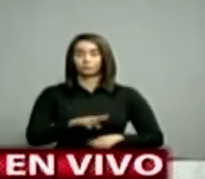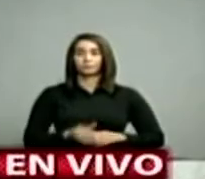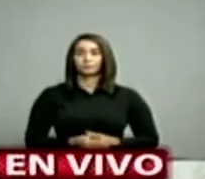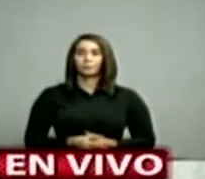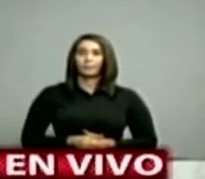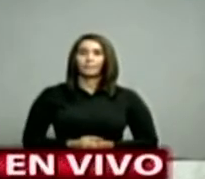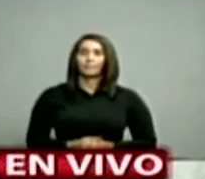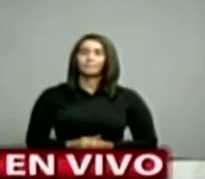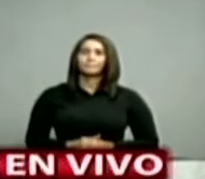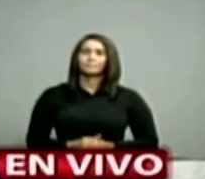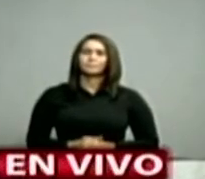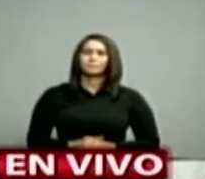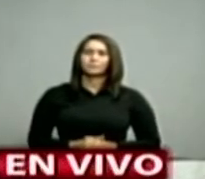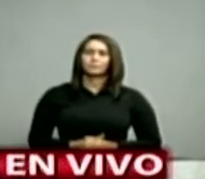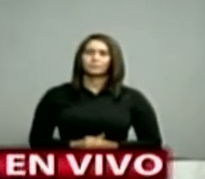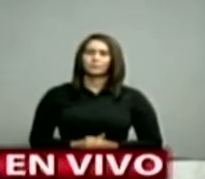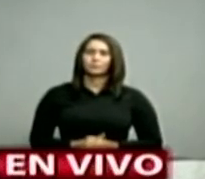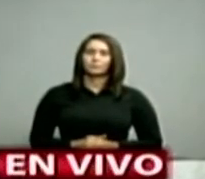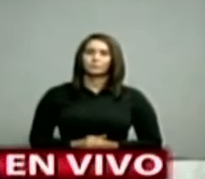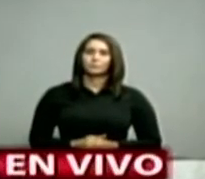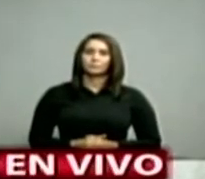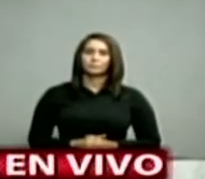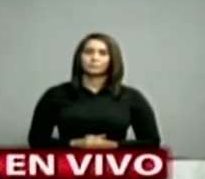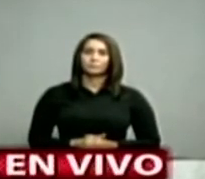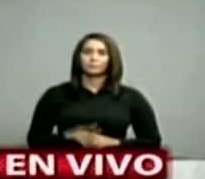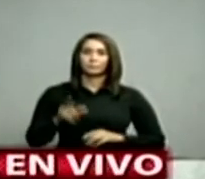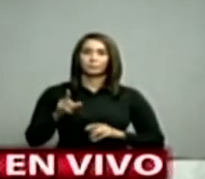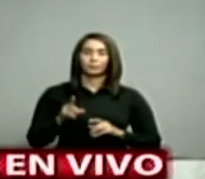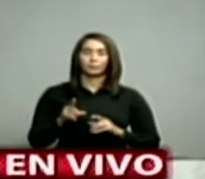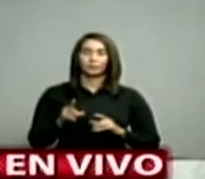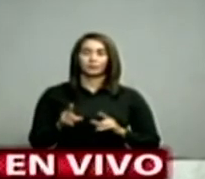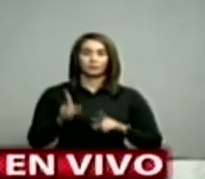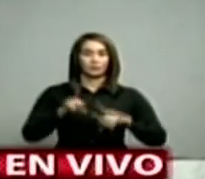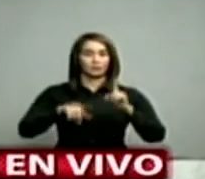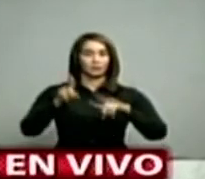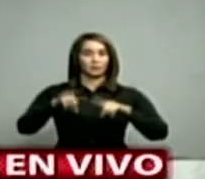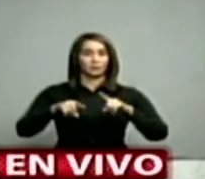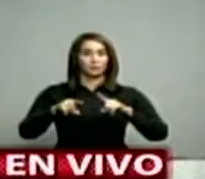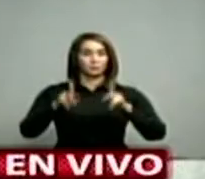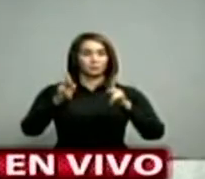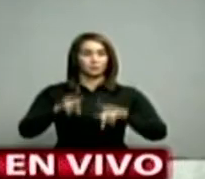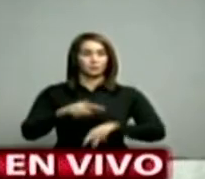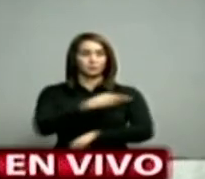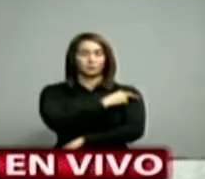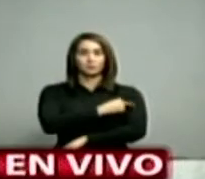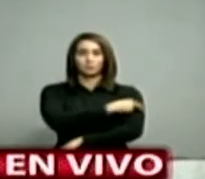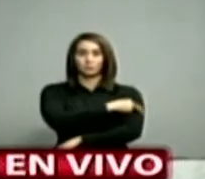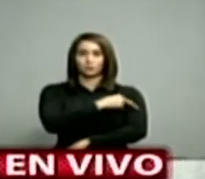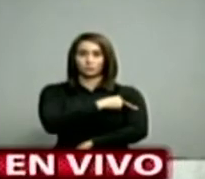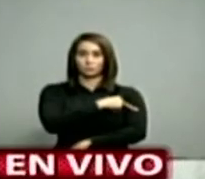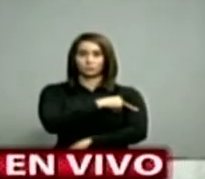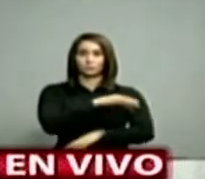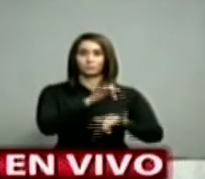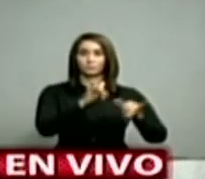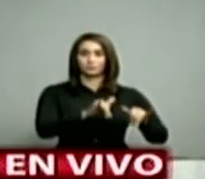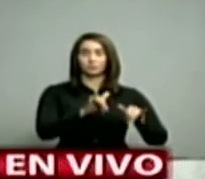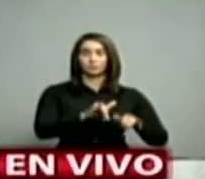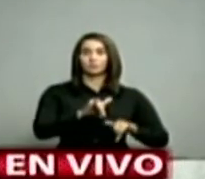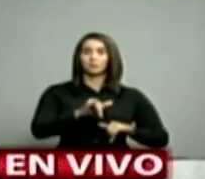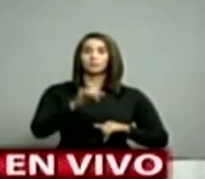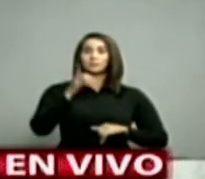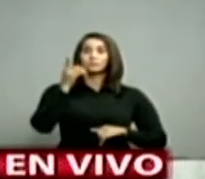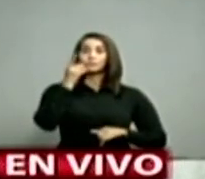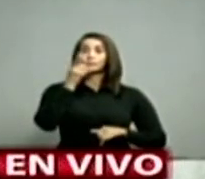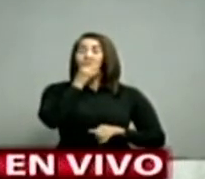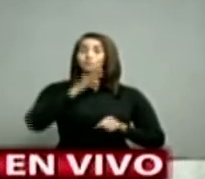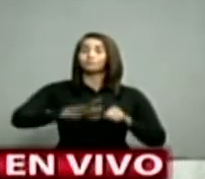hospitalizadas la mayoría de las personas están hospitalizadas en el gran Santo Domingo